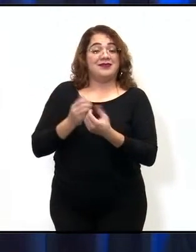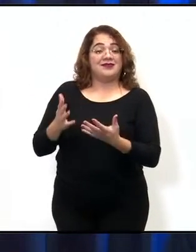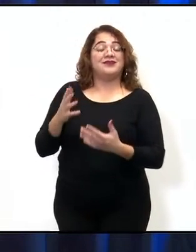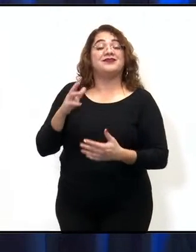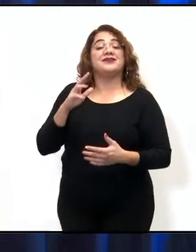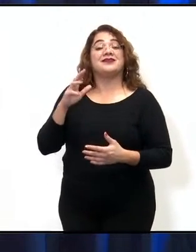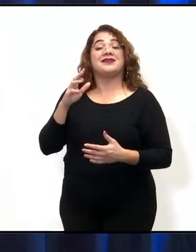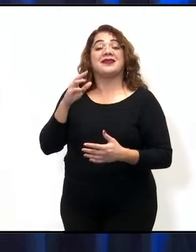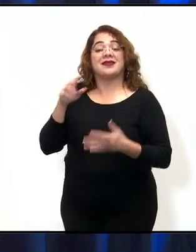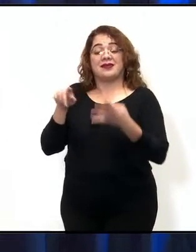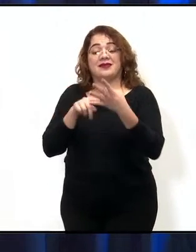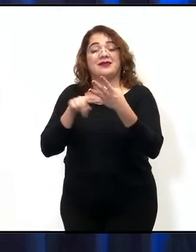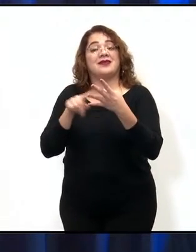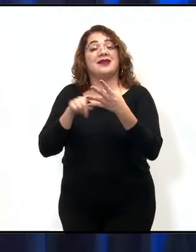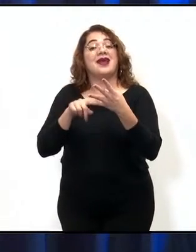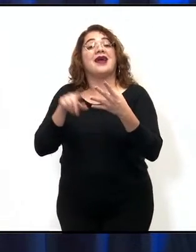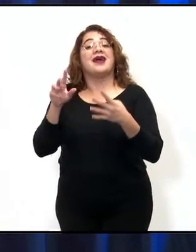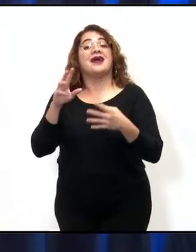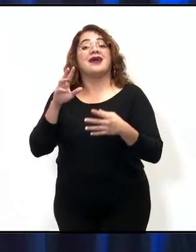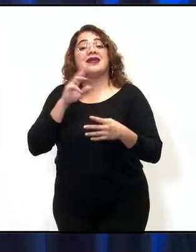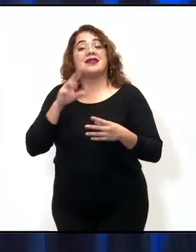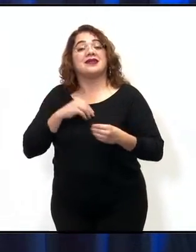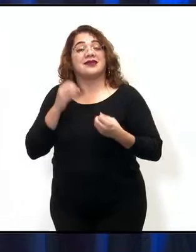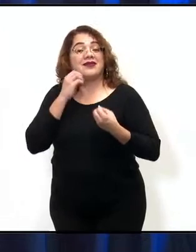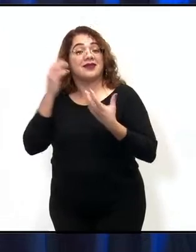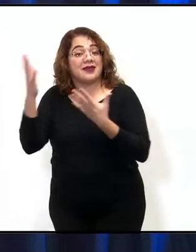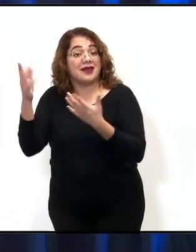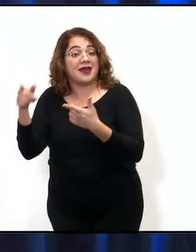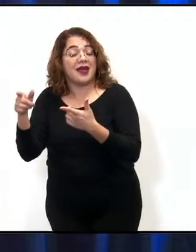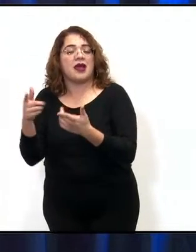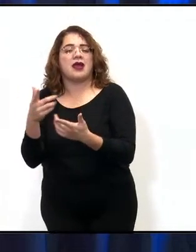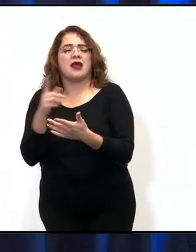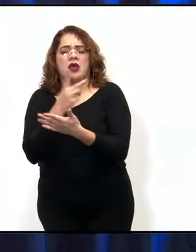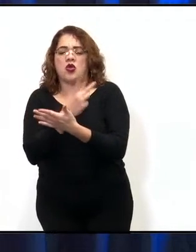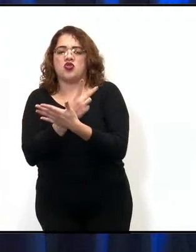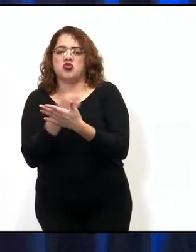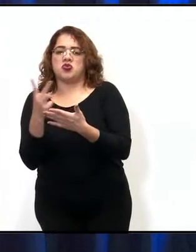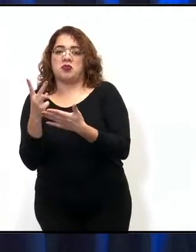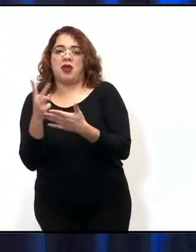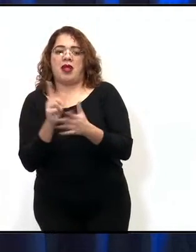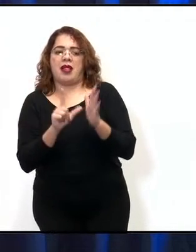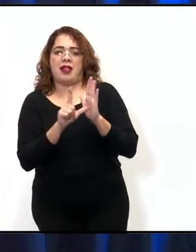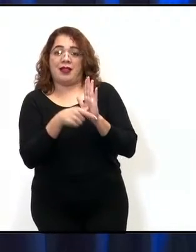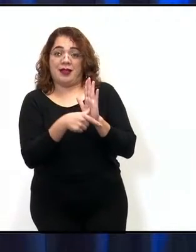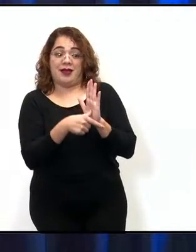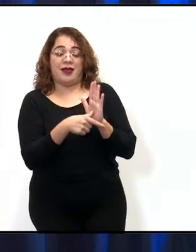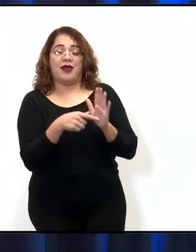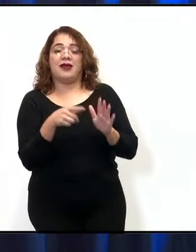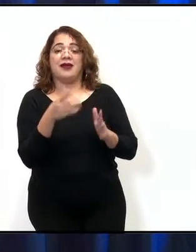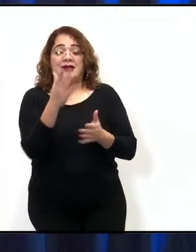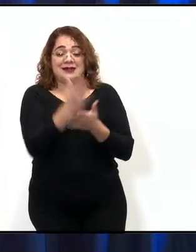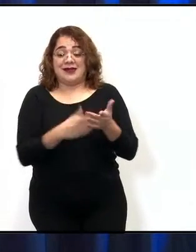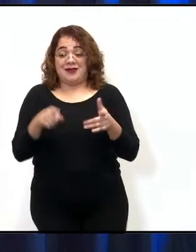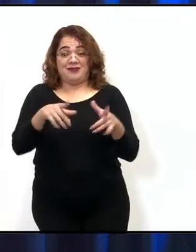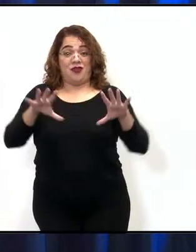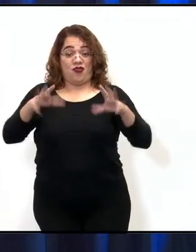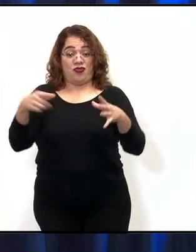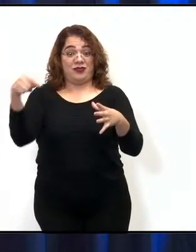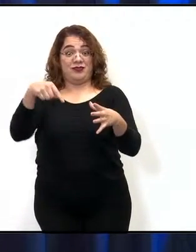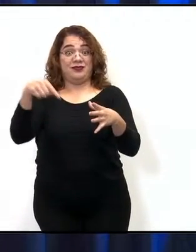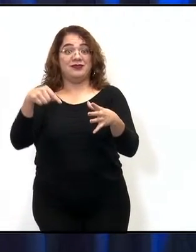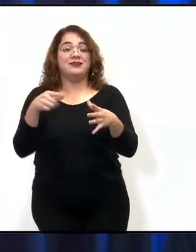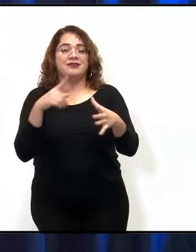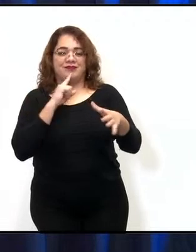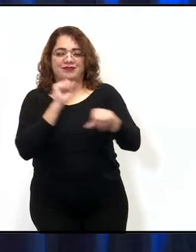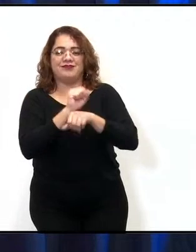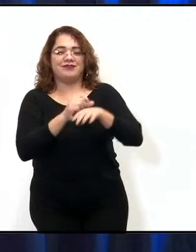se tarda varias semanas para que se vean los problemas con esas reuniones. A finales de noviembre, cuando la